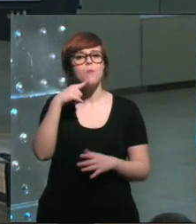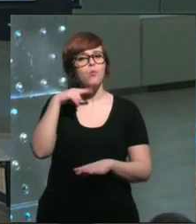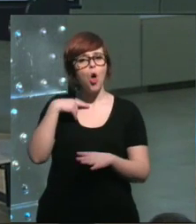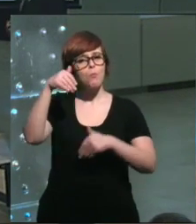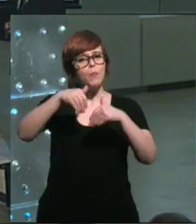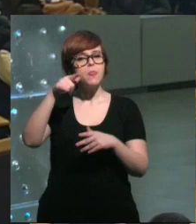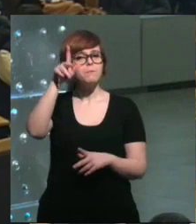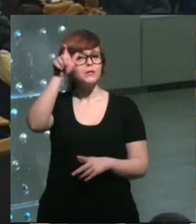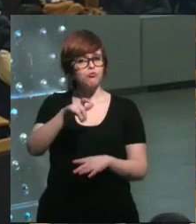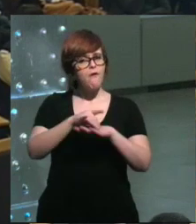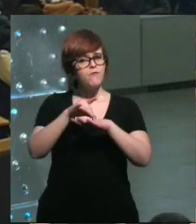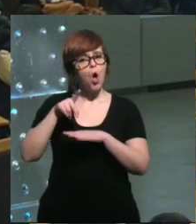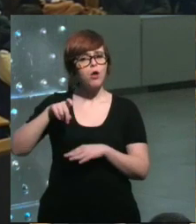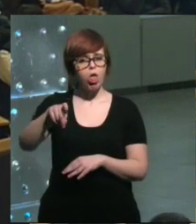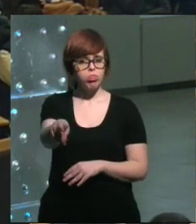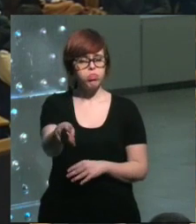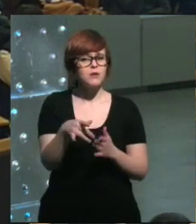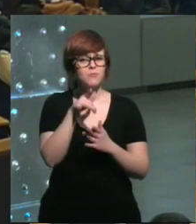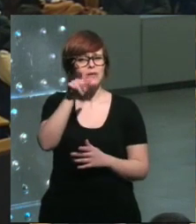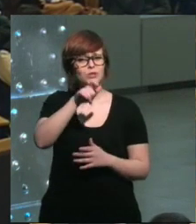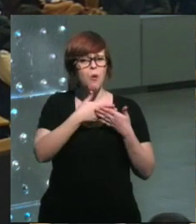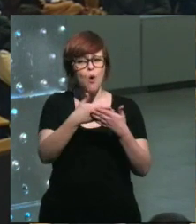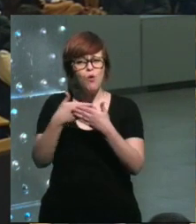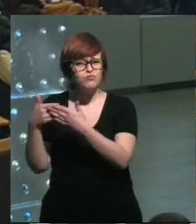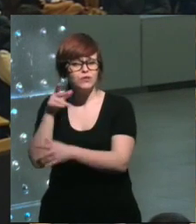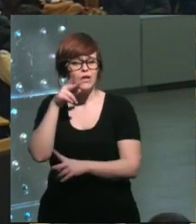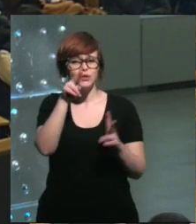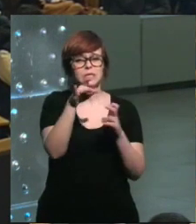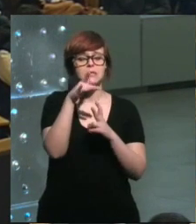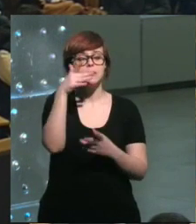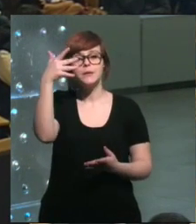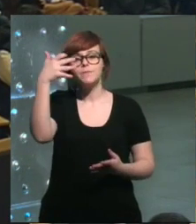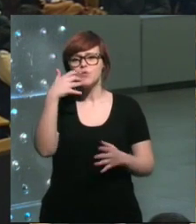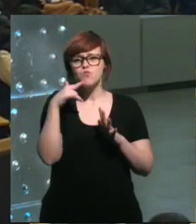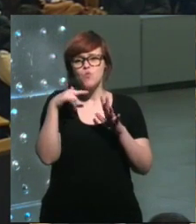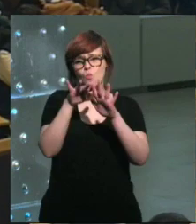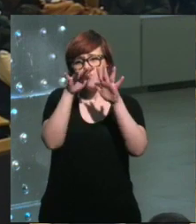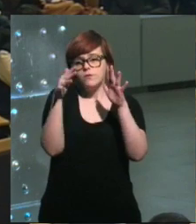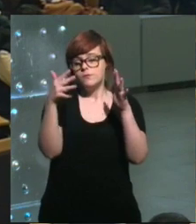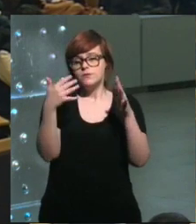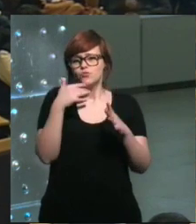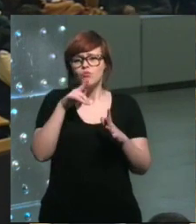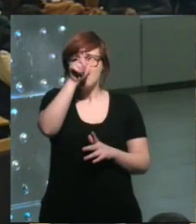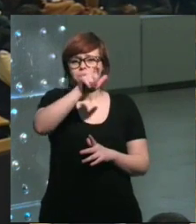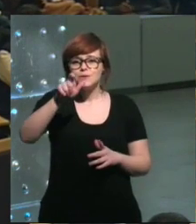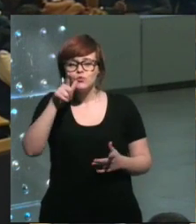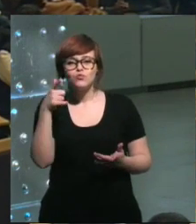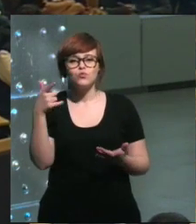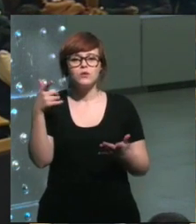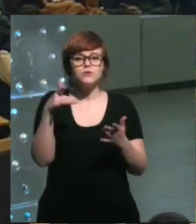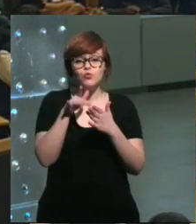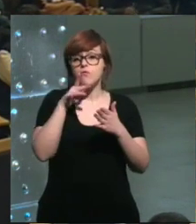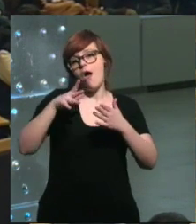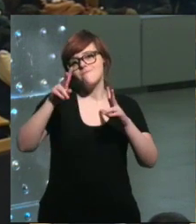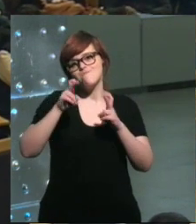mucho la atención. Habían millones de voluntarios recopilando información sobre un universo de potenciales clientes